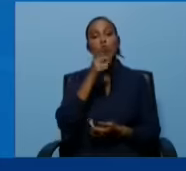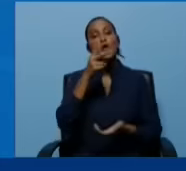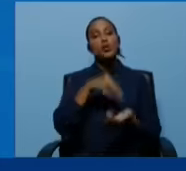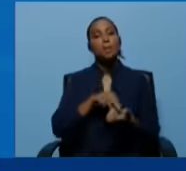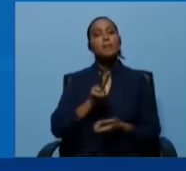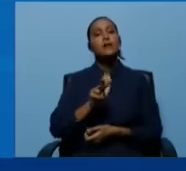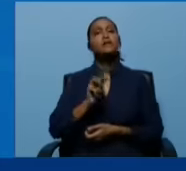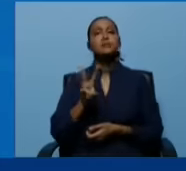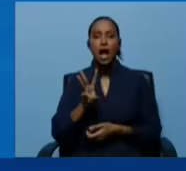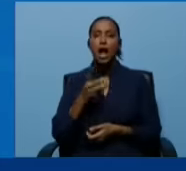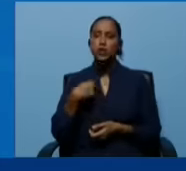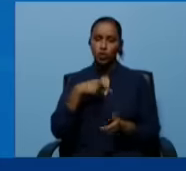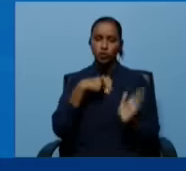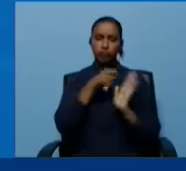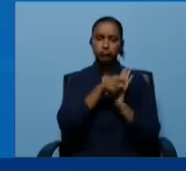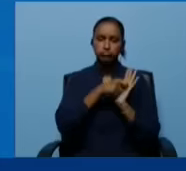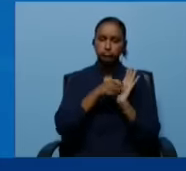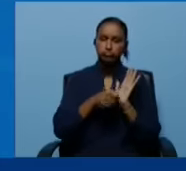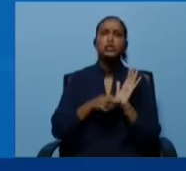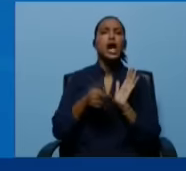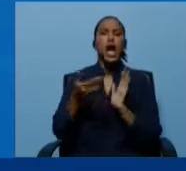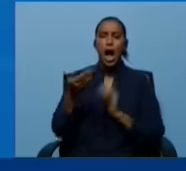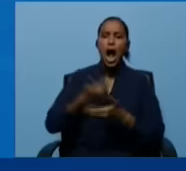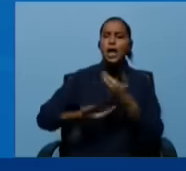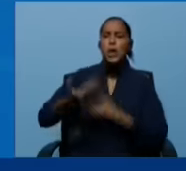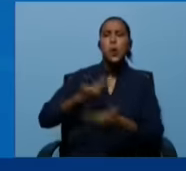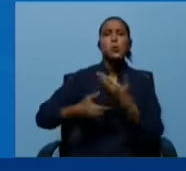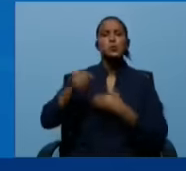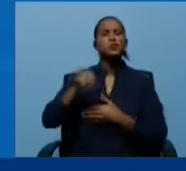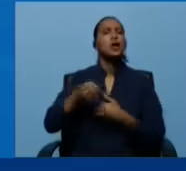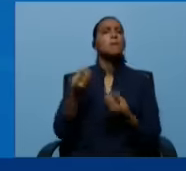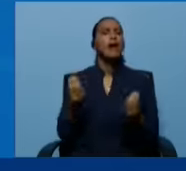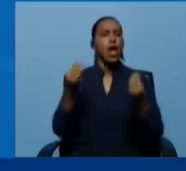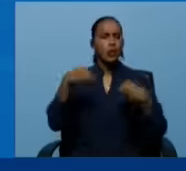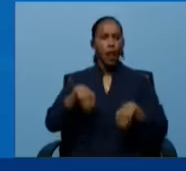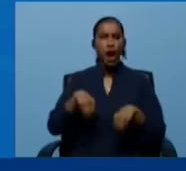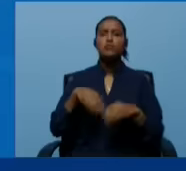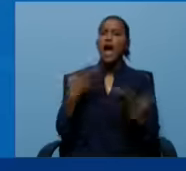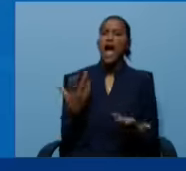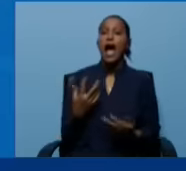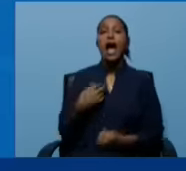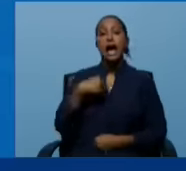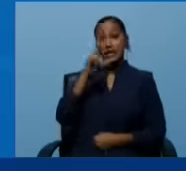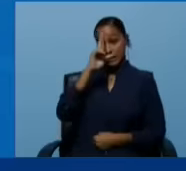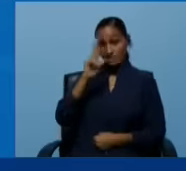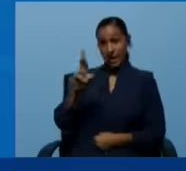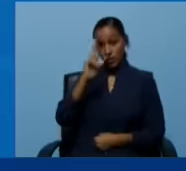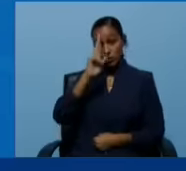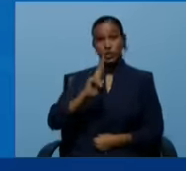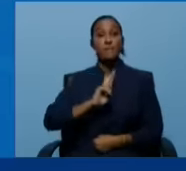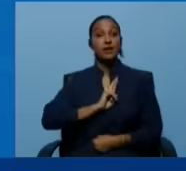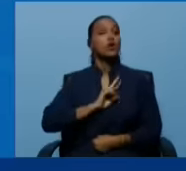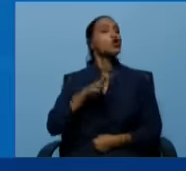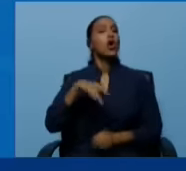desarrollamos negociaciones para un acuerdo de respeto mutuo. Y lo firmamos en